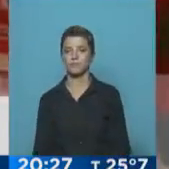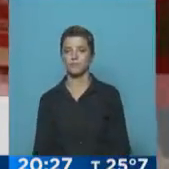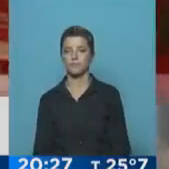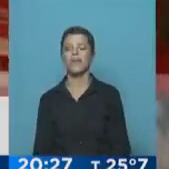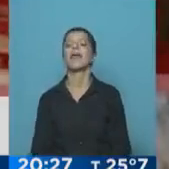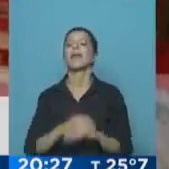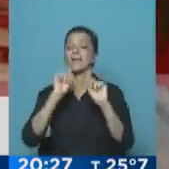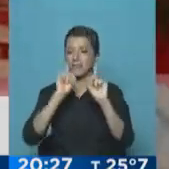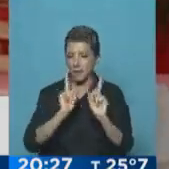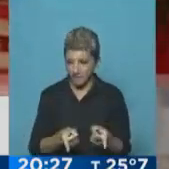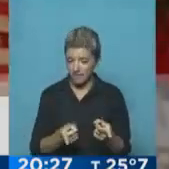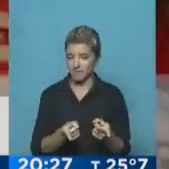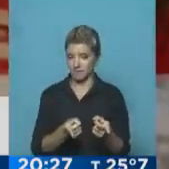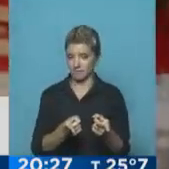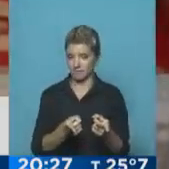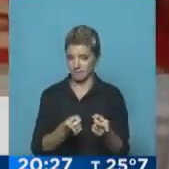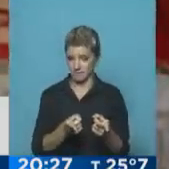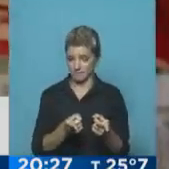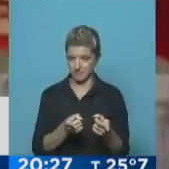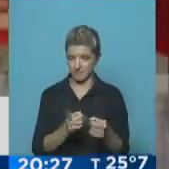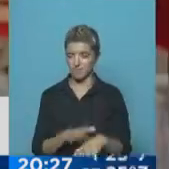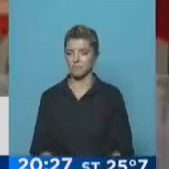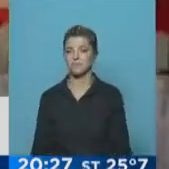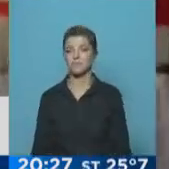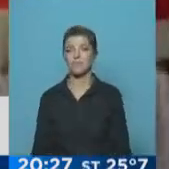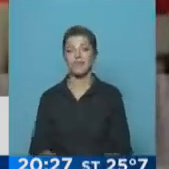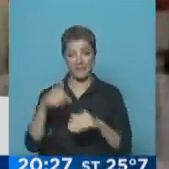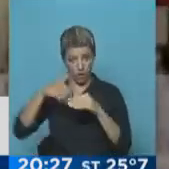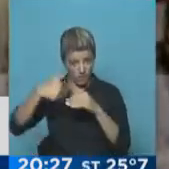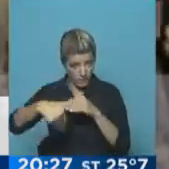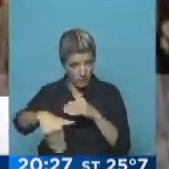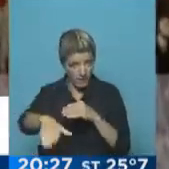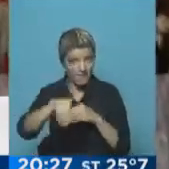actúen de la misma manera a partir de ahora.